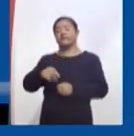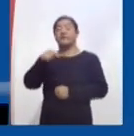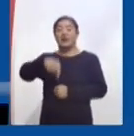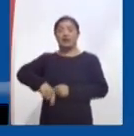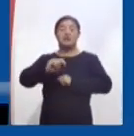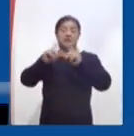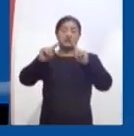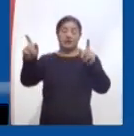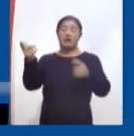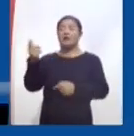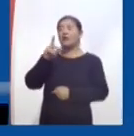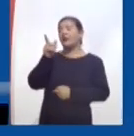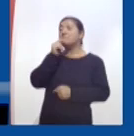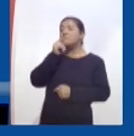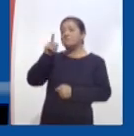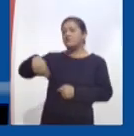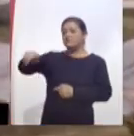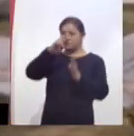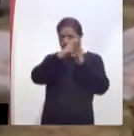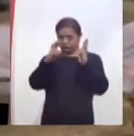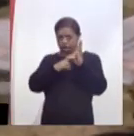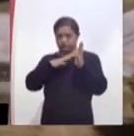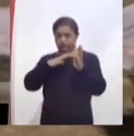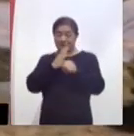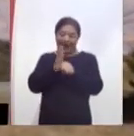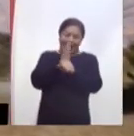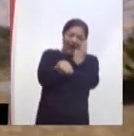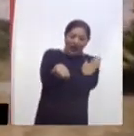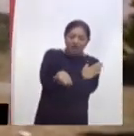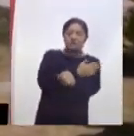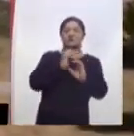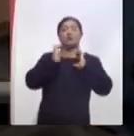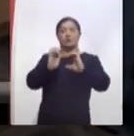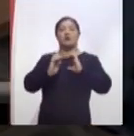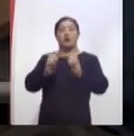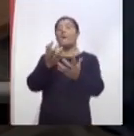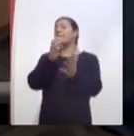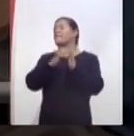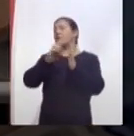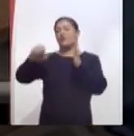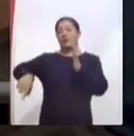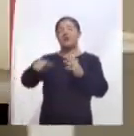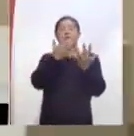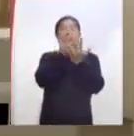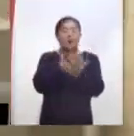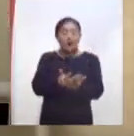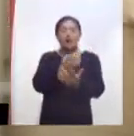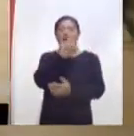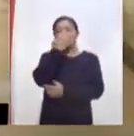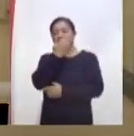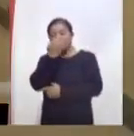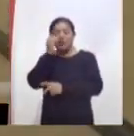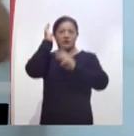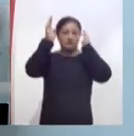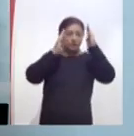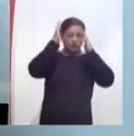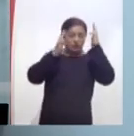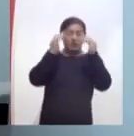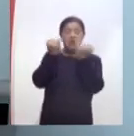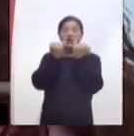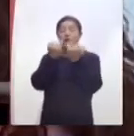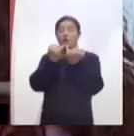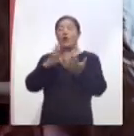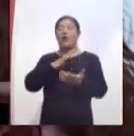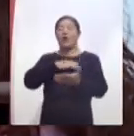las autoridades aplicaron medidas preventivas de manera anticipada, como la suspensión de actividades en escuelas, museos, así como en trámites y